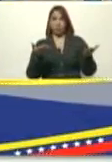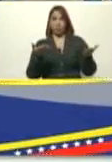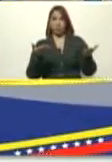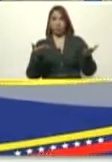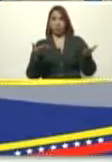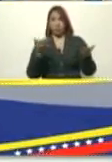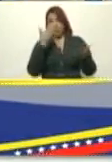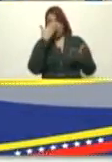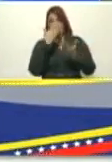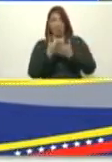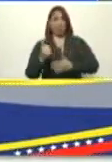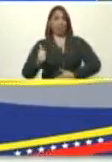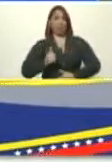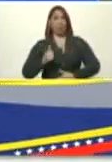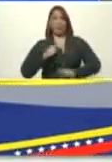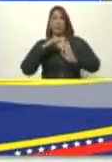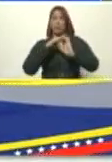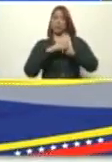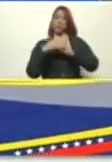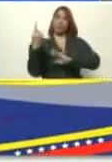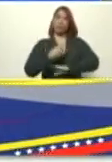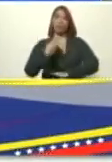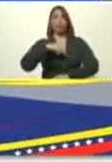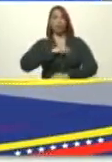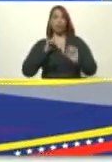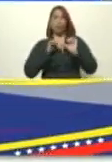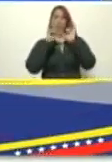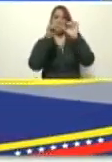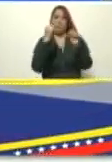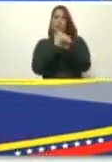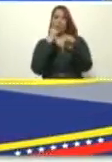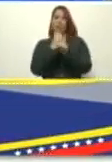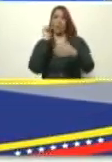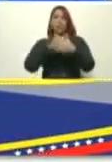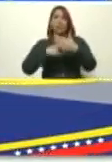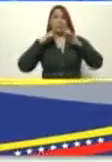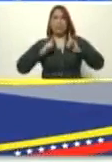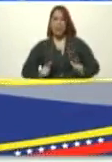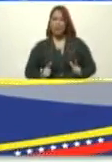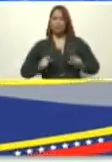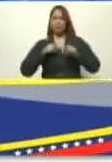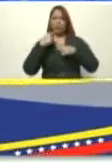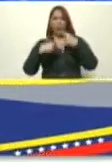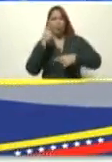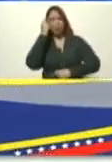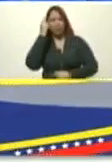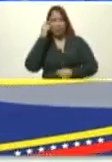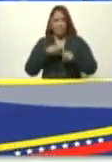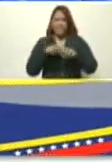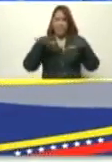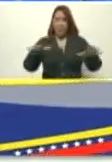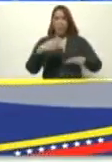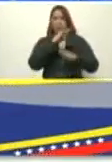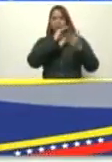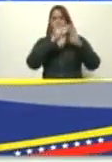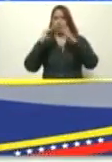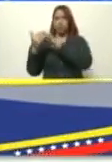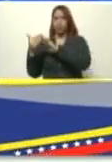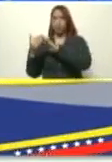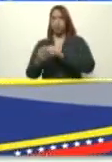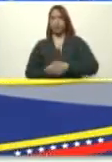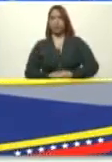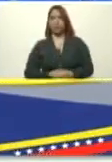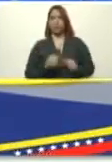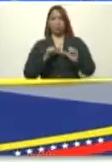cualquier instrucción, aquí seguimos trabajando sin descanso todos los días, desplegados en las comunidades, y